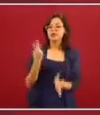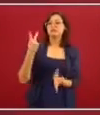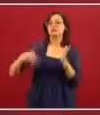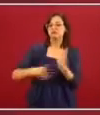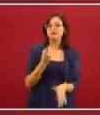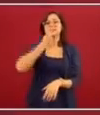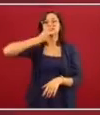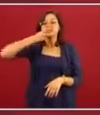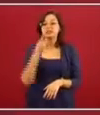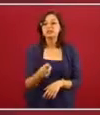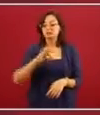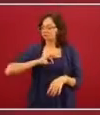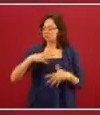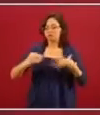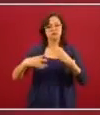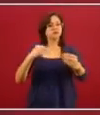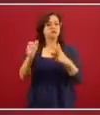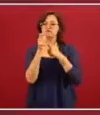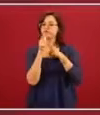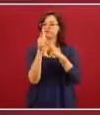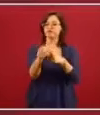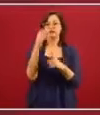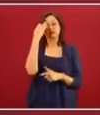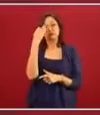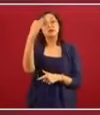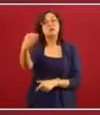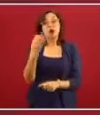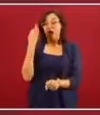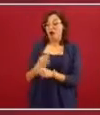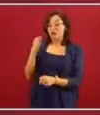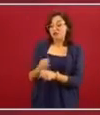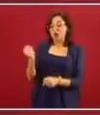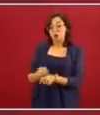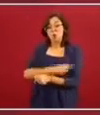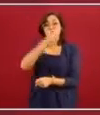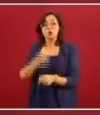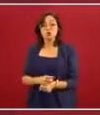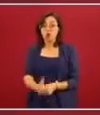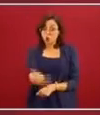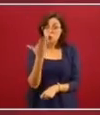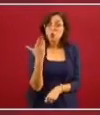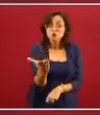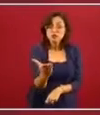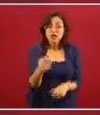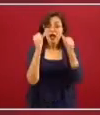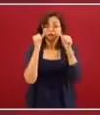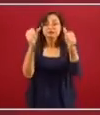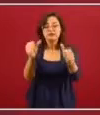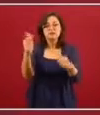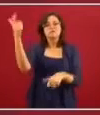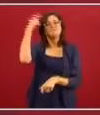preparados para una epidemia larga. Entonces, hoy existe la oportunidad, si usted que nos escucha,